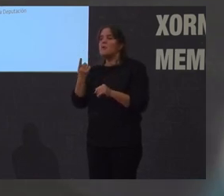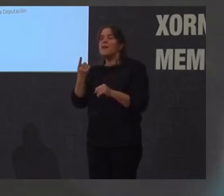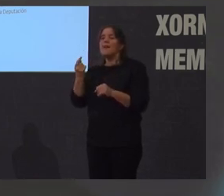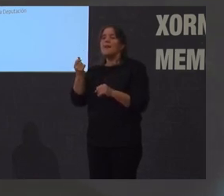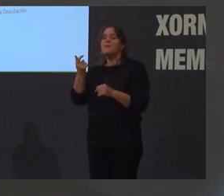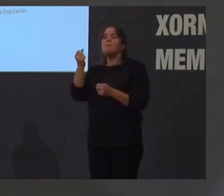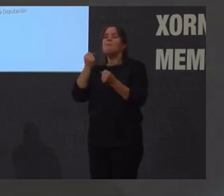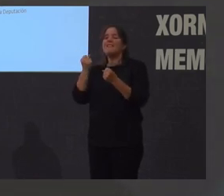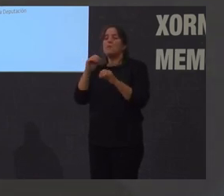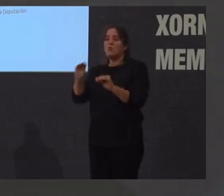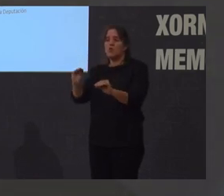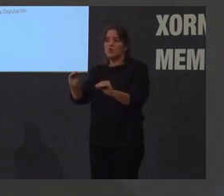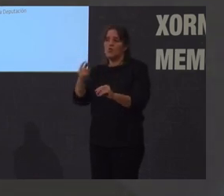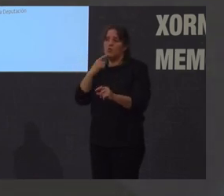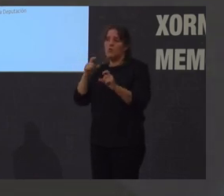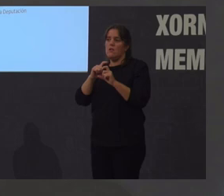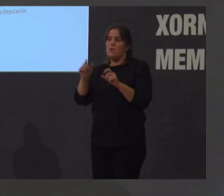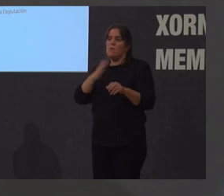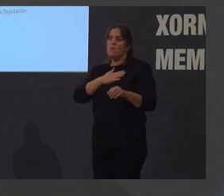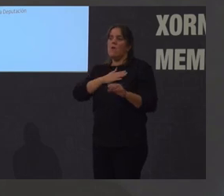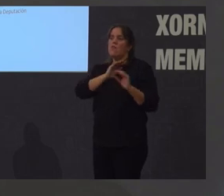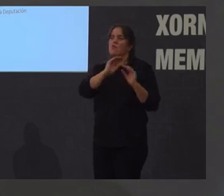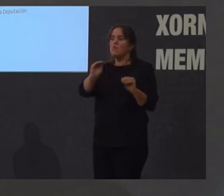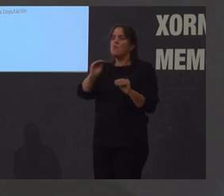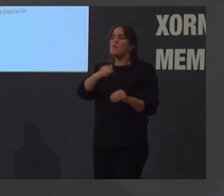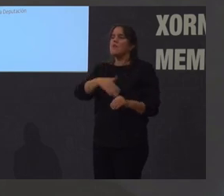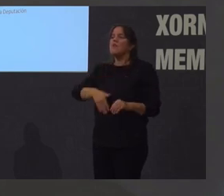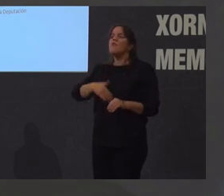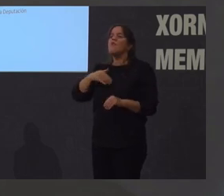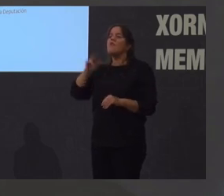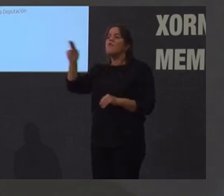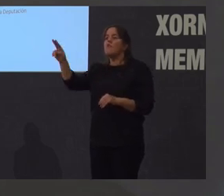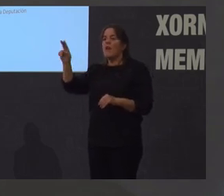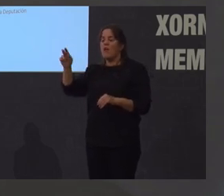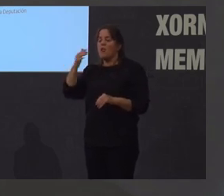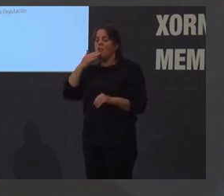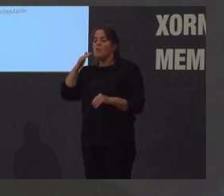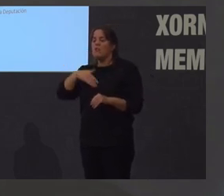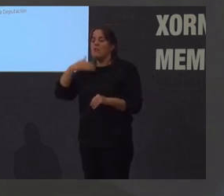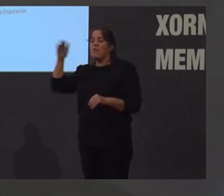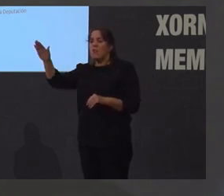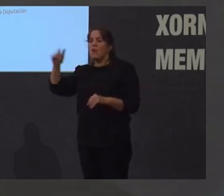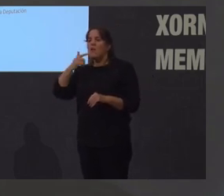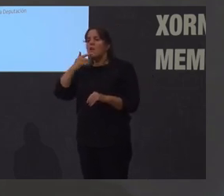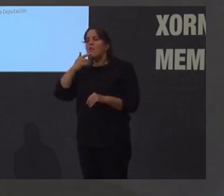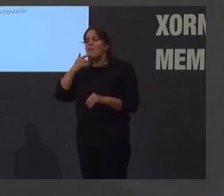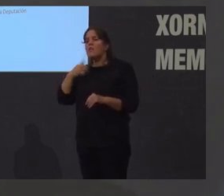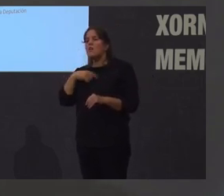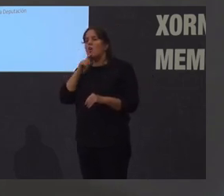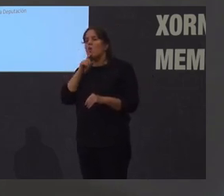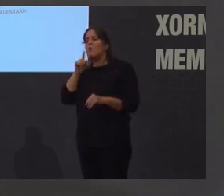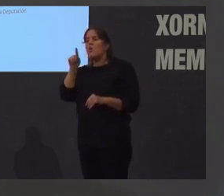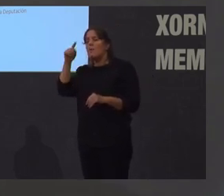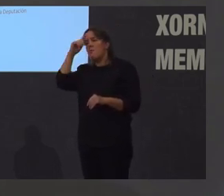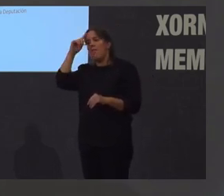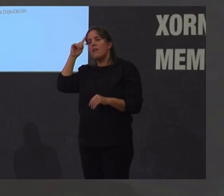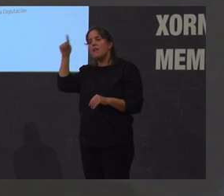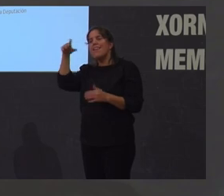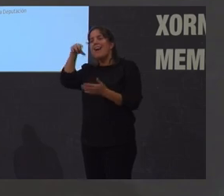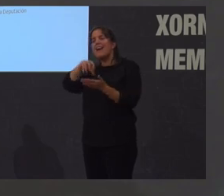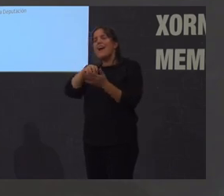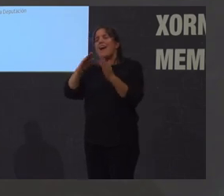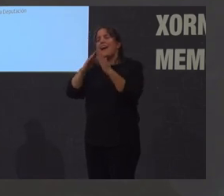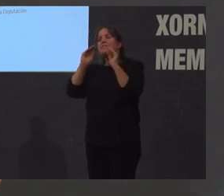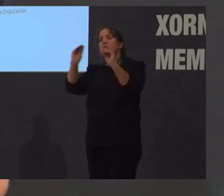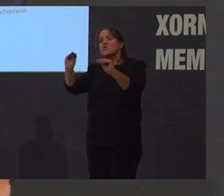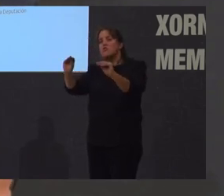pero de manera indirecta sale por una cuestión, ¿no? Y hablaba de cómo consiguieron la casa que tienen en Hermanos Becker en Madrid, que era